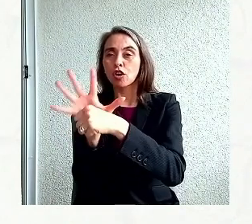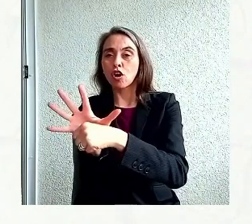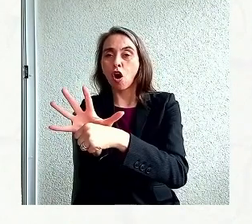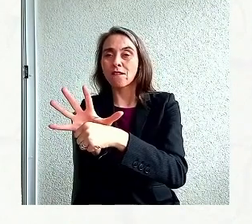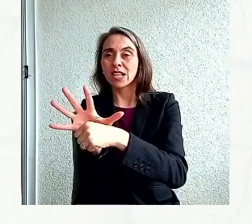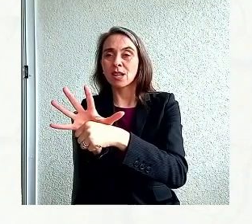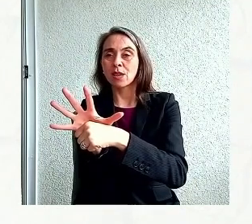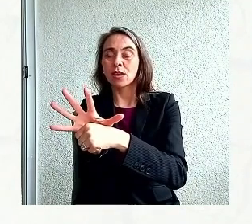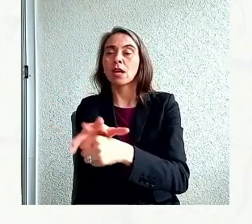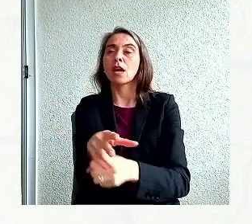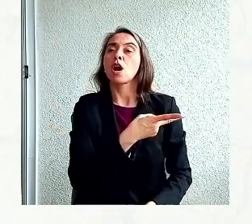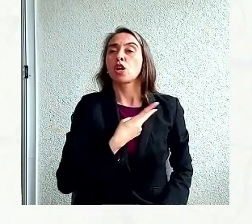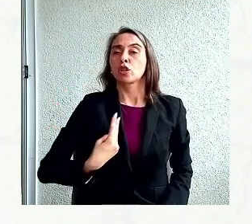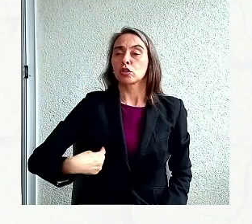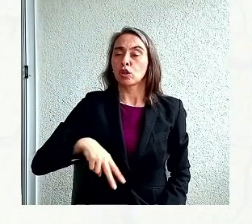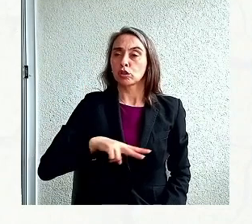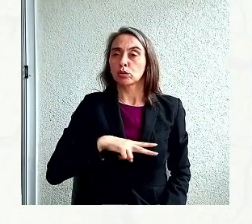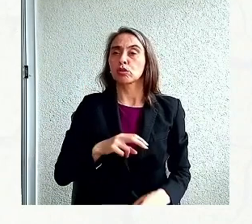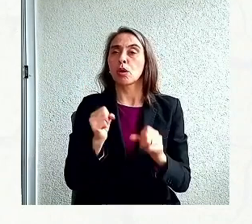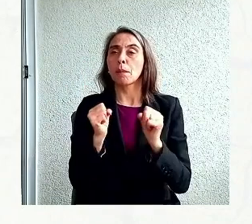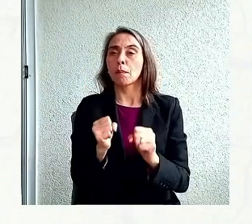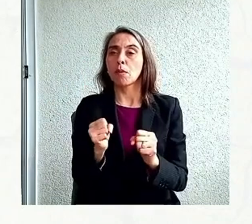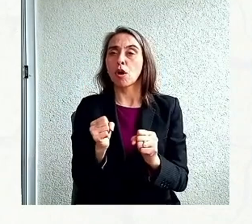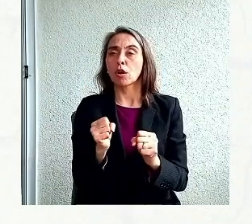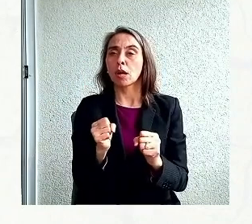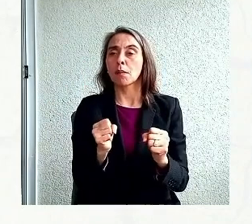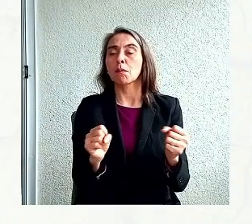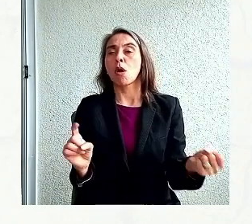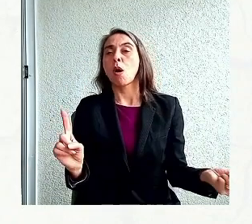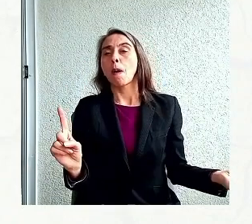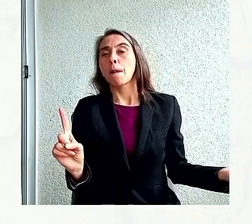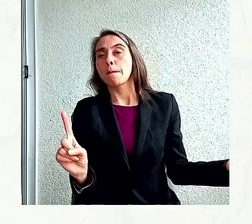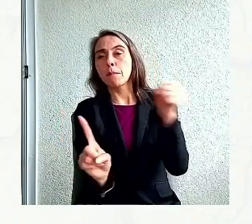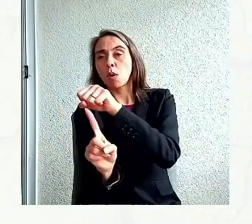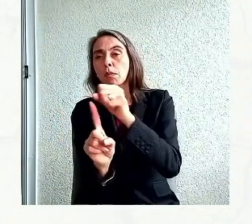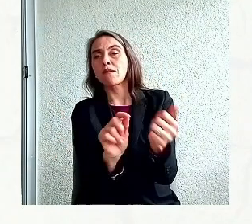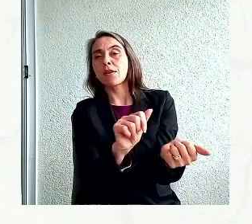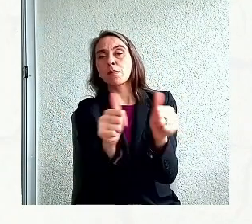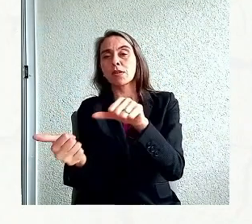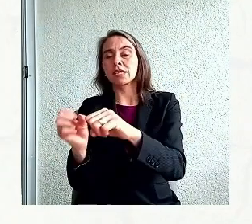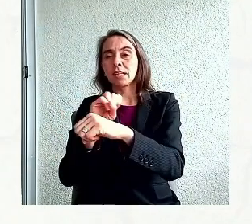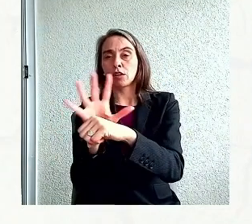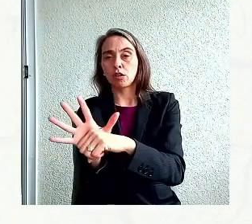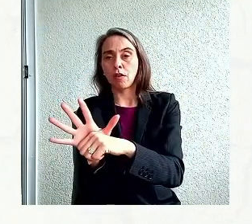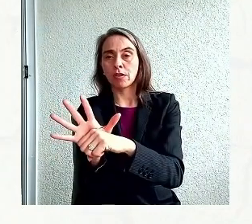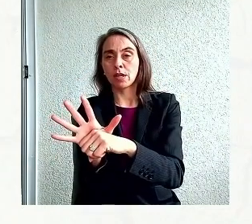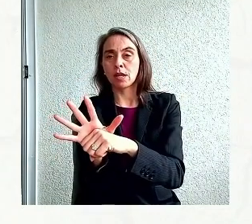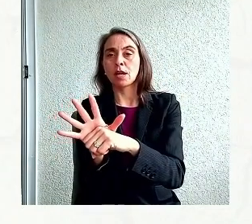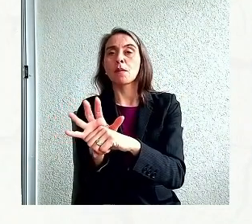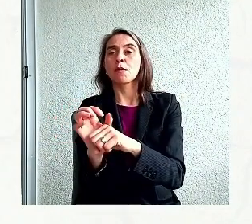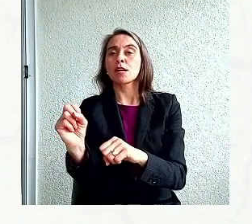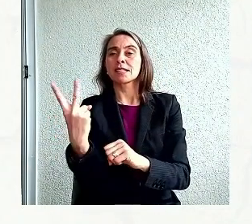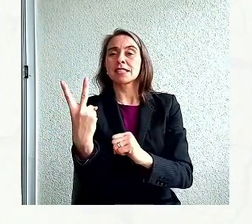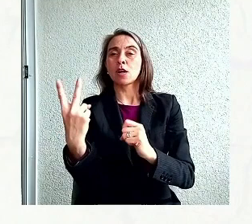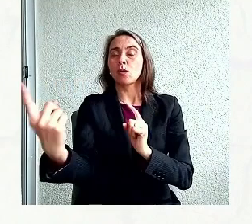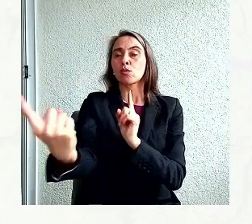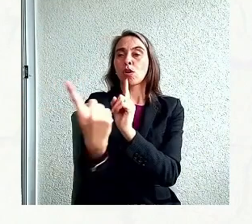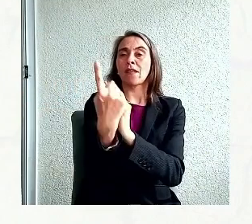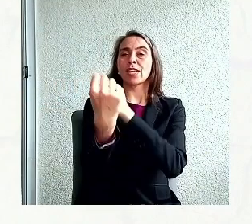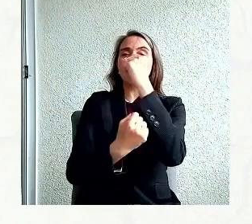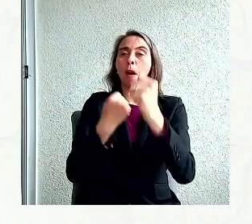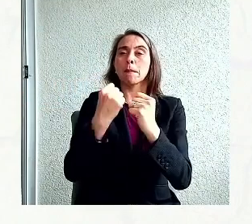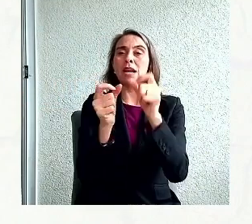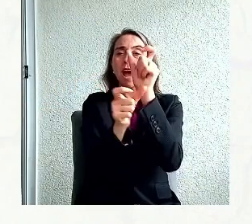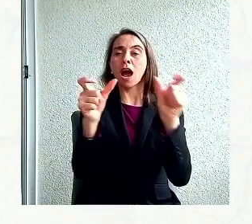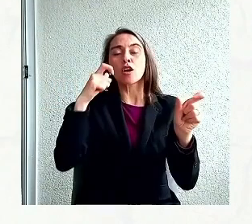probablemente vamos a vencer, pero el que nos está esperando detrásito tiene más fuerza. Entonces, y eso es algo que tenemos